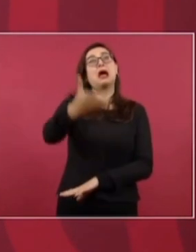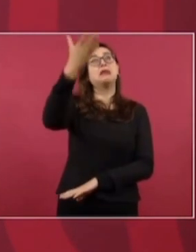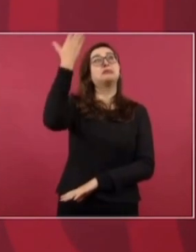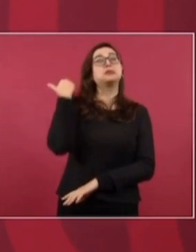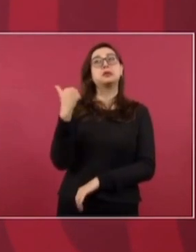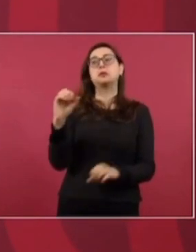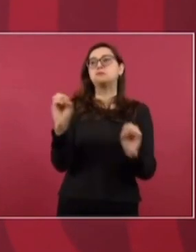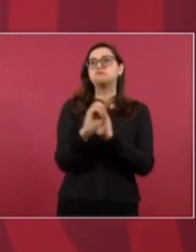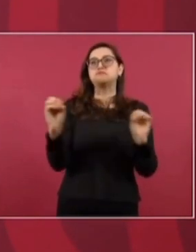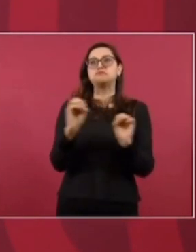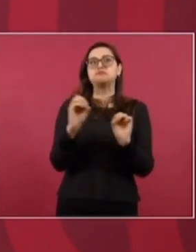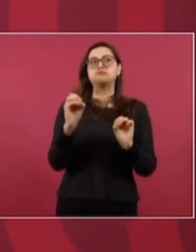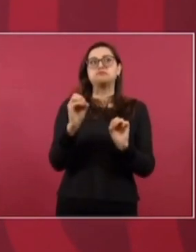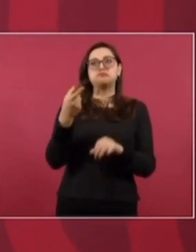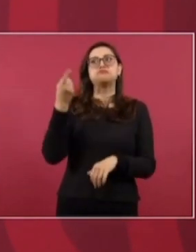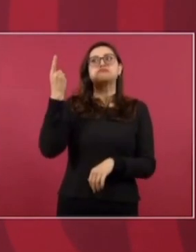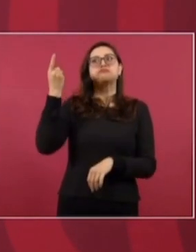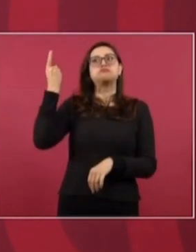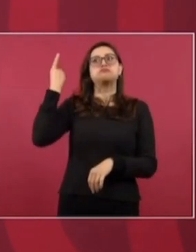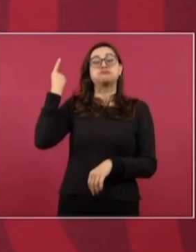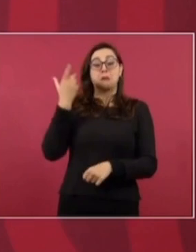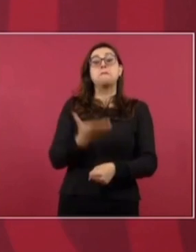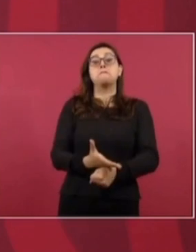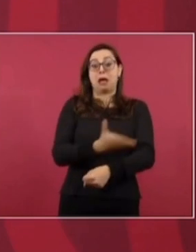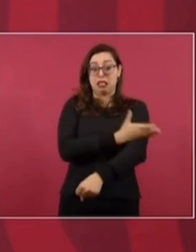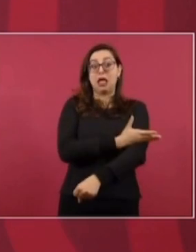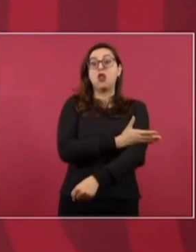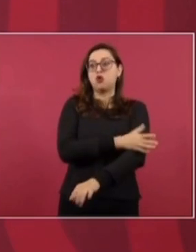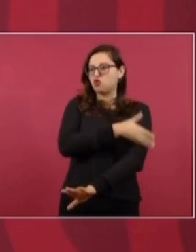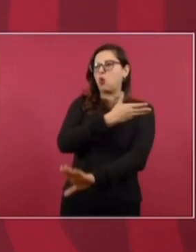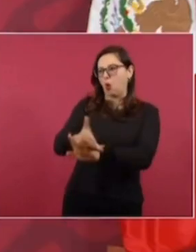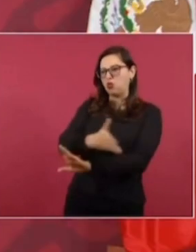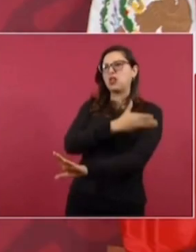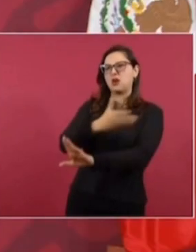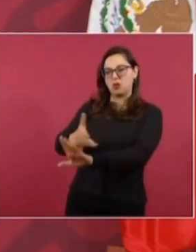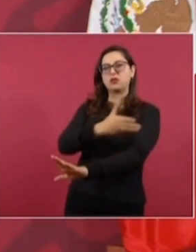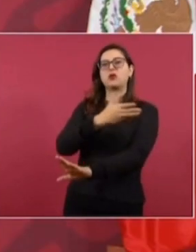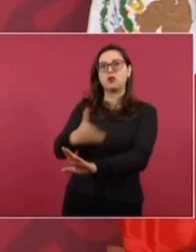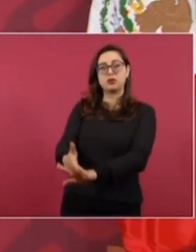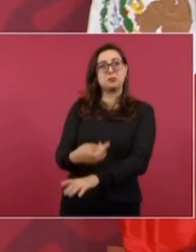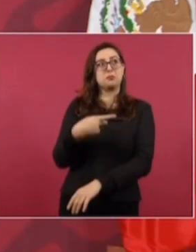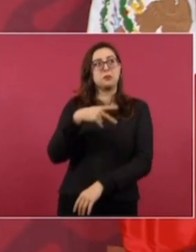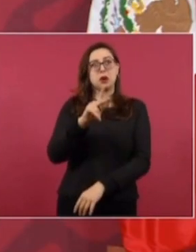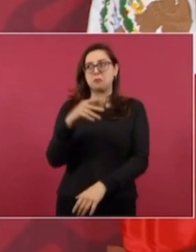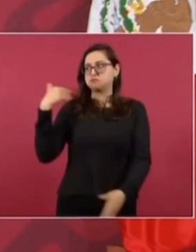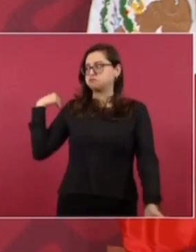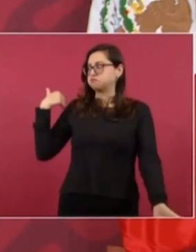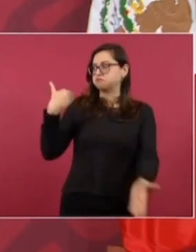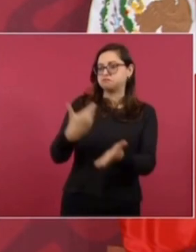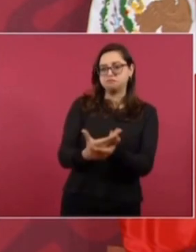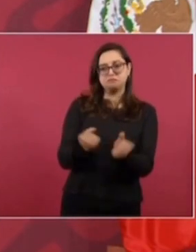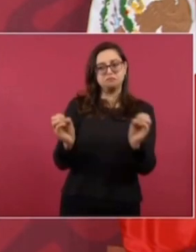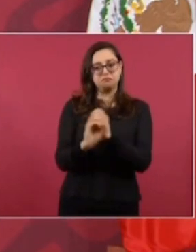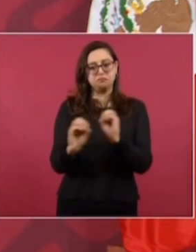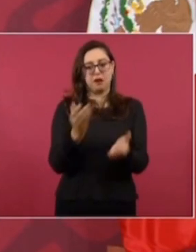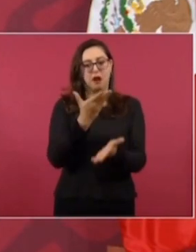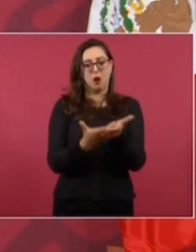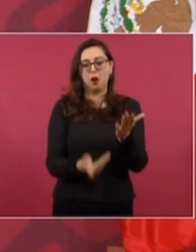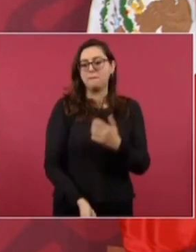y no han hecho nada ni van a hacer porque el pueblo ya